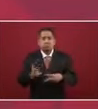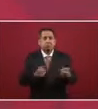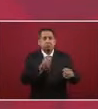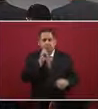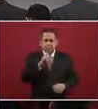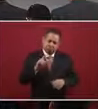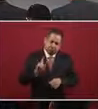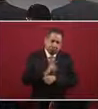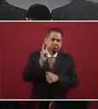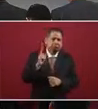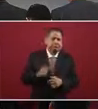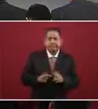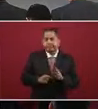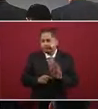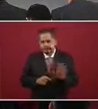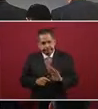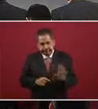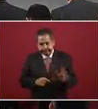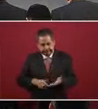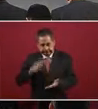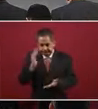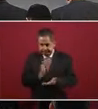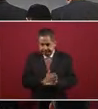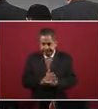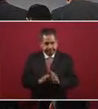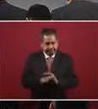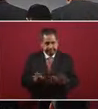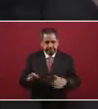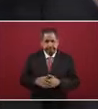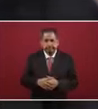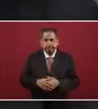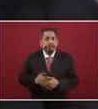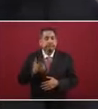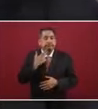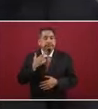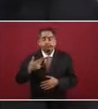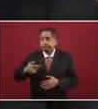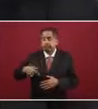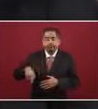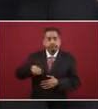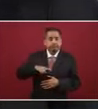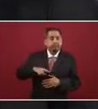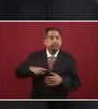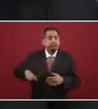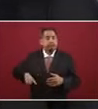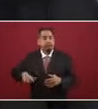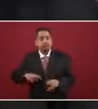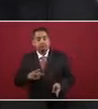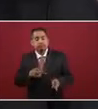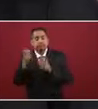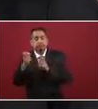todo. Bueno, eso ya no pasa. Los del gobierno no se roban el dinero.